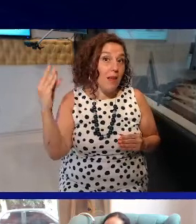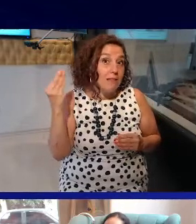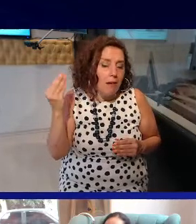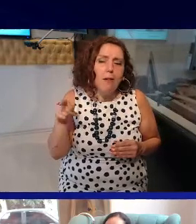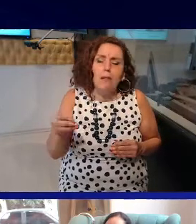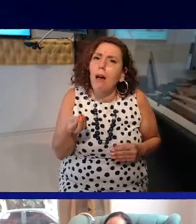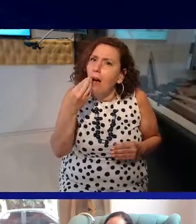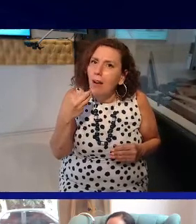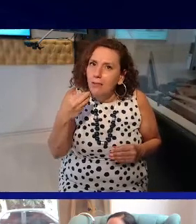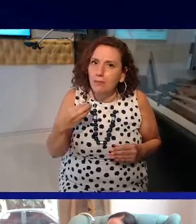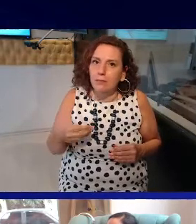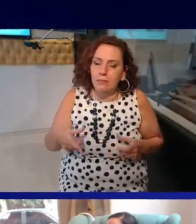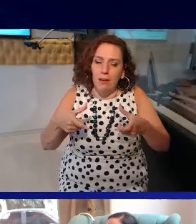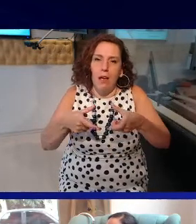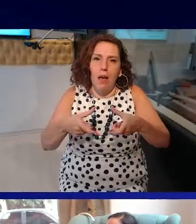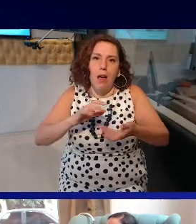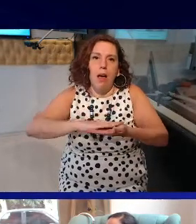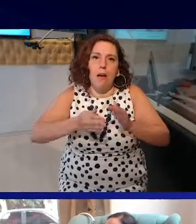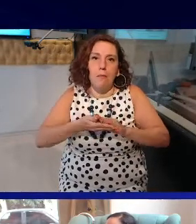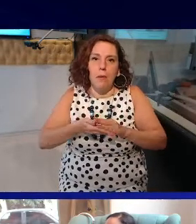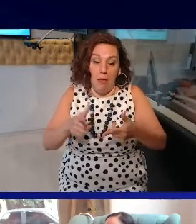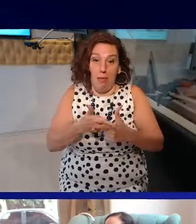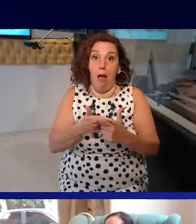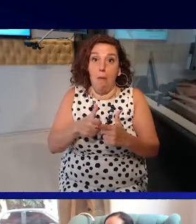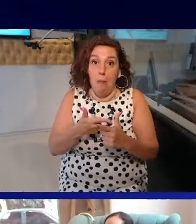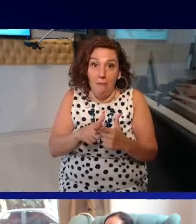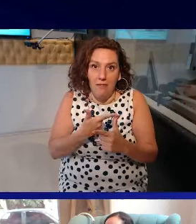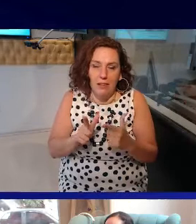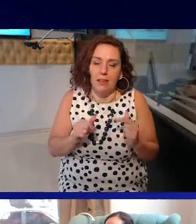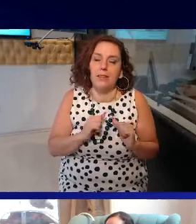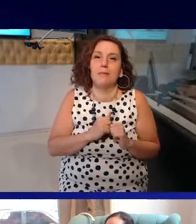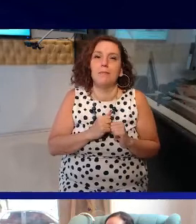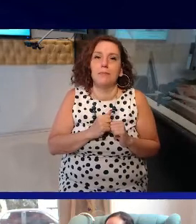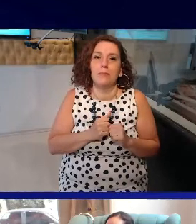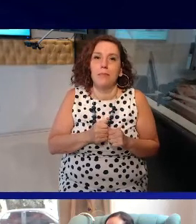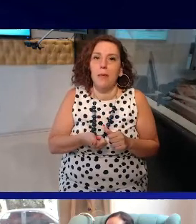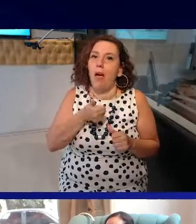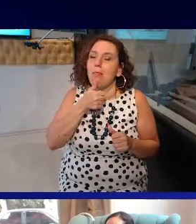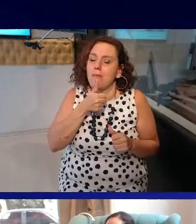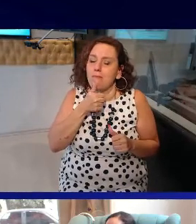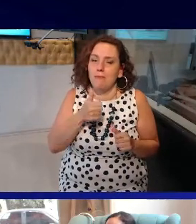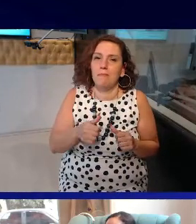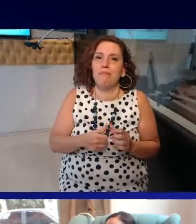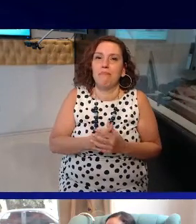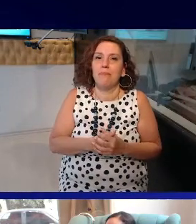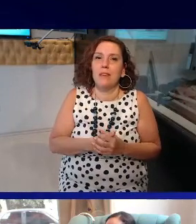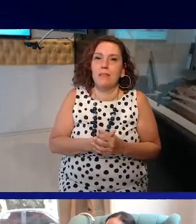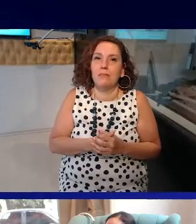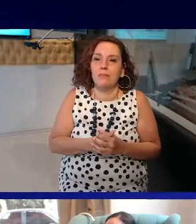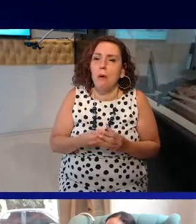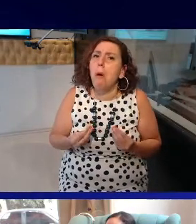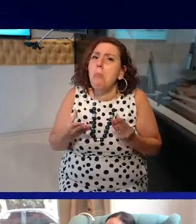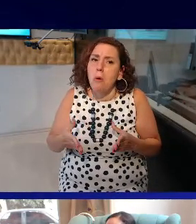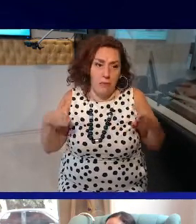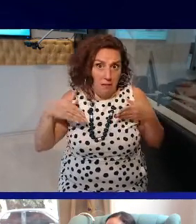Comemos hamburguesa. Ajá. Papas fritas y una coca. ¿Pero eso dónde? ¿En Senderos? No,